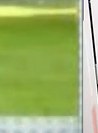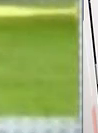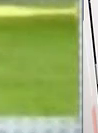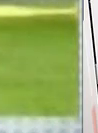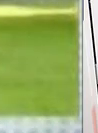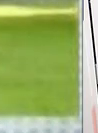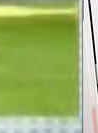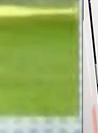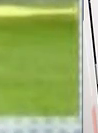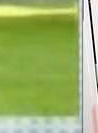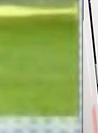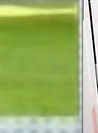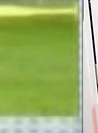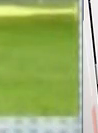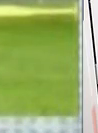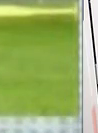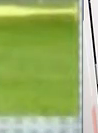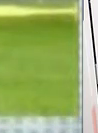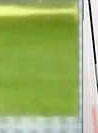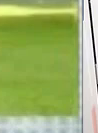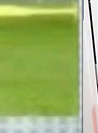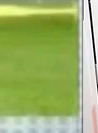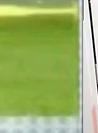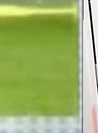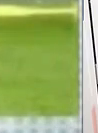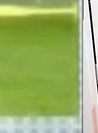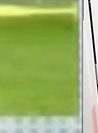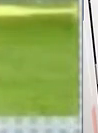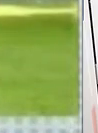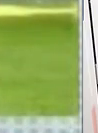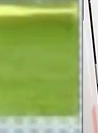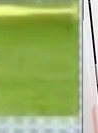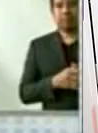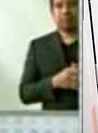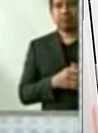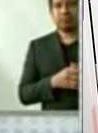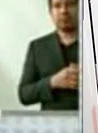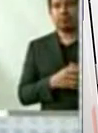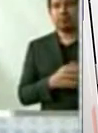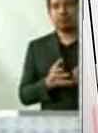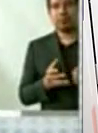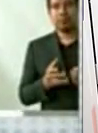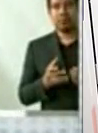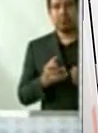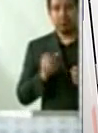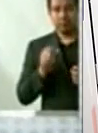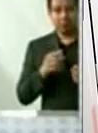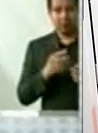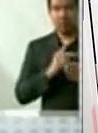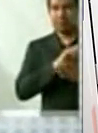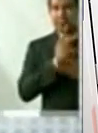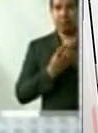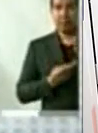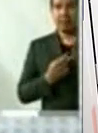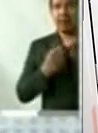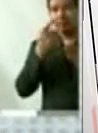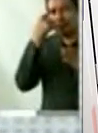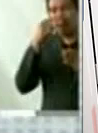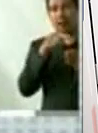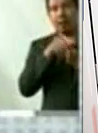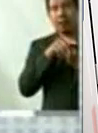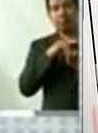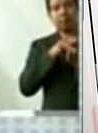relación con México y quiere demostrarlo en los hechos a través del envío de tanta gente